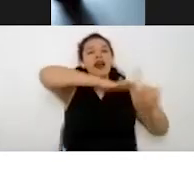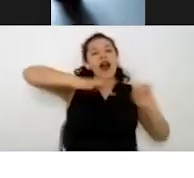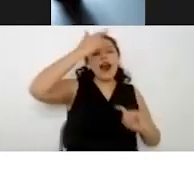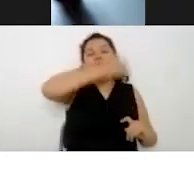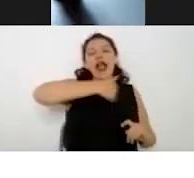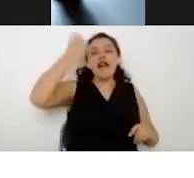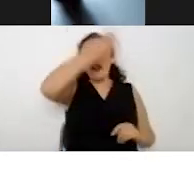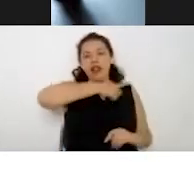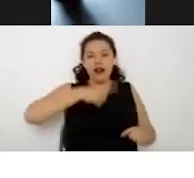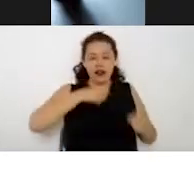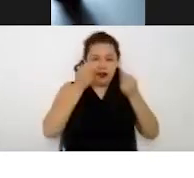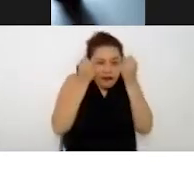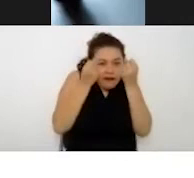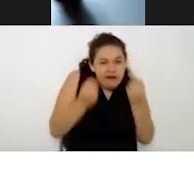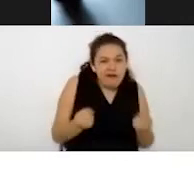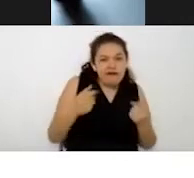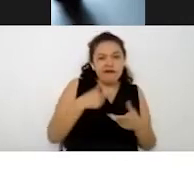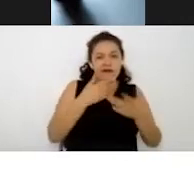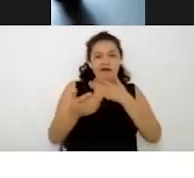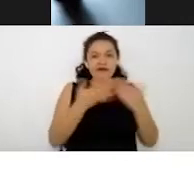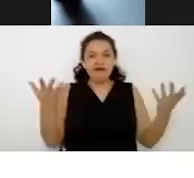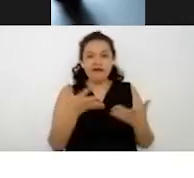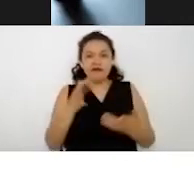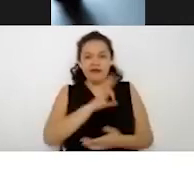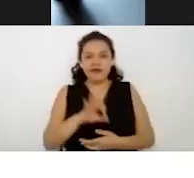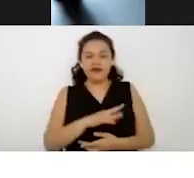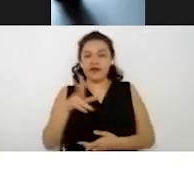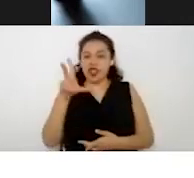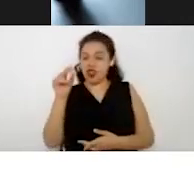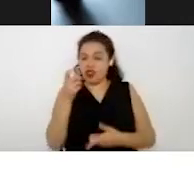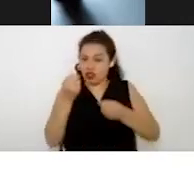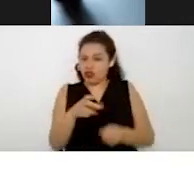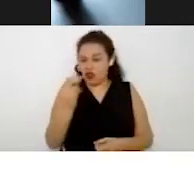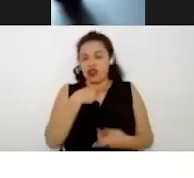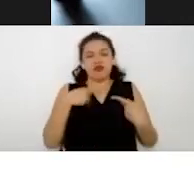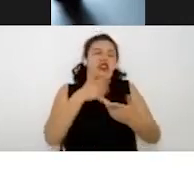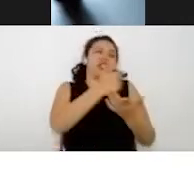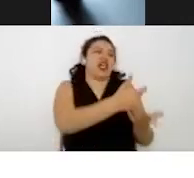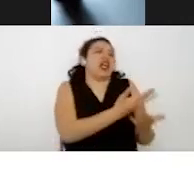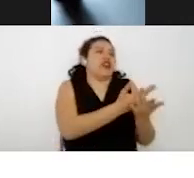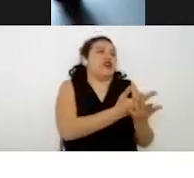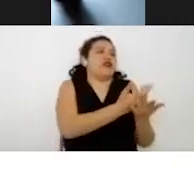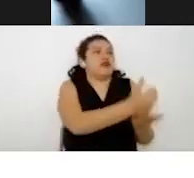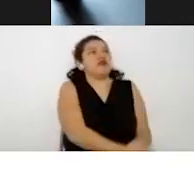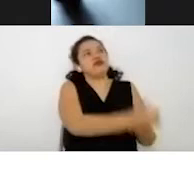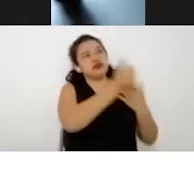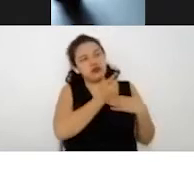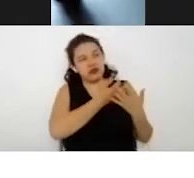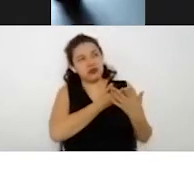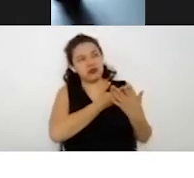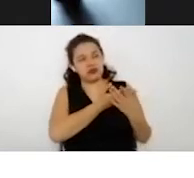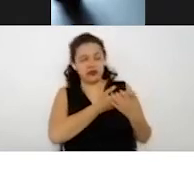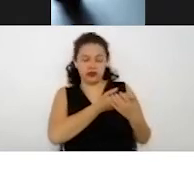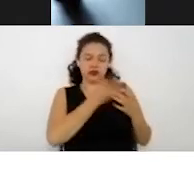es seguro, yo puedo actuar. Si no es seguro, espero a que llegue la ayuda. ¿De acuerdo? Porque muchas veces por querer